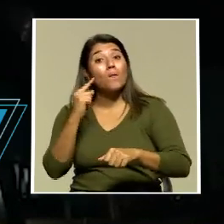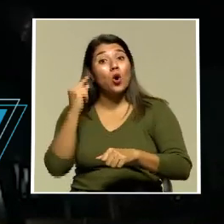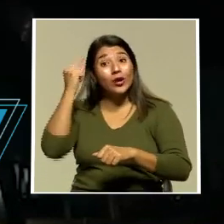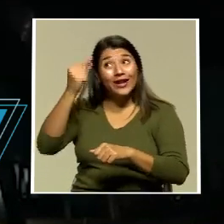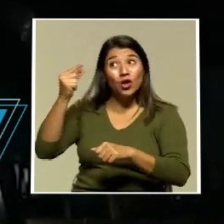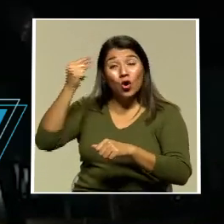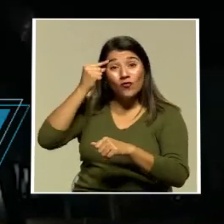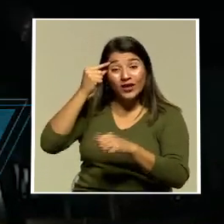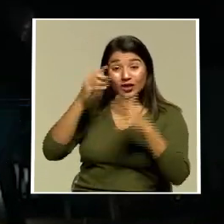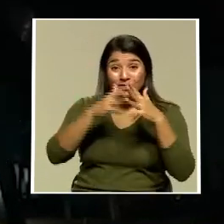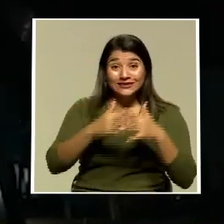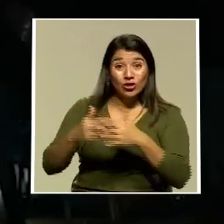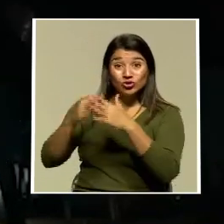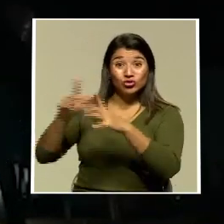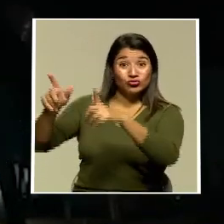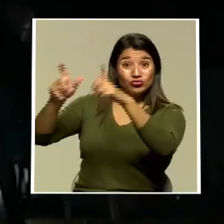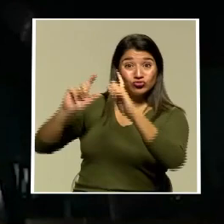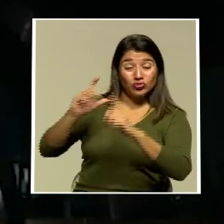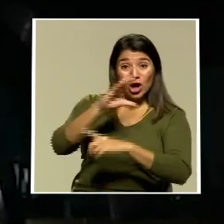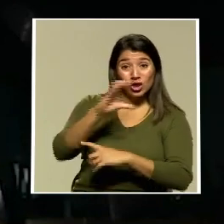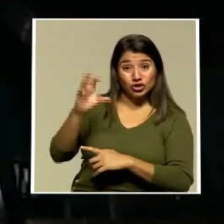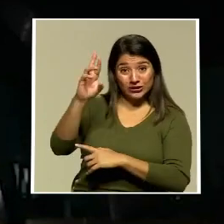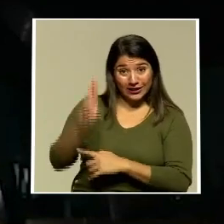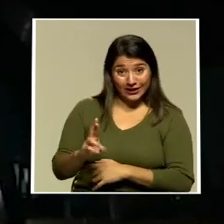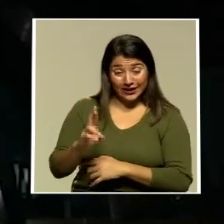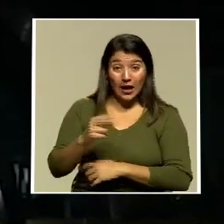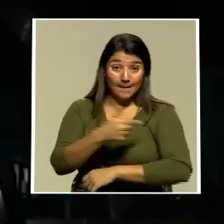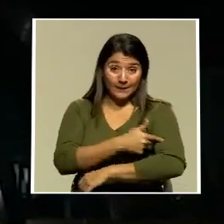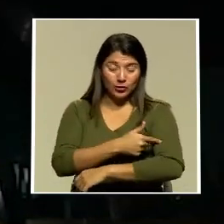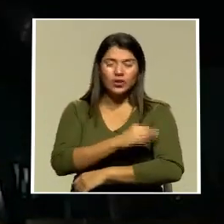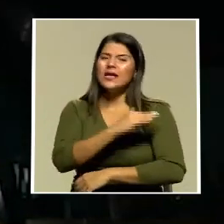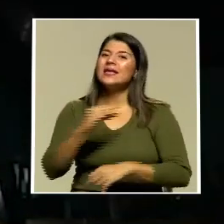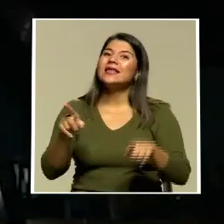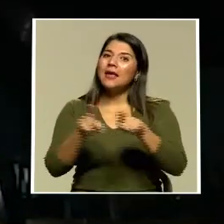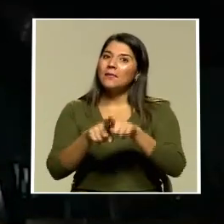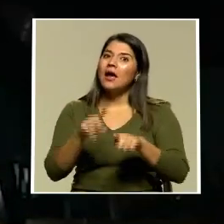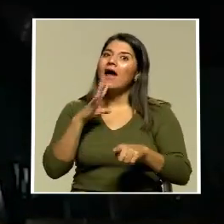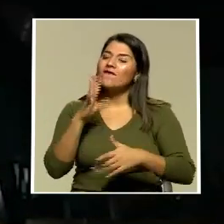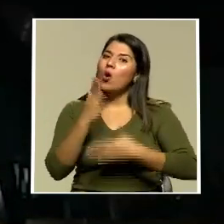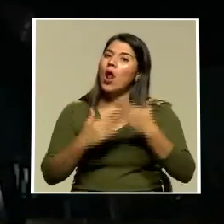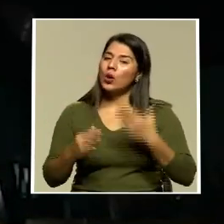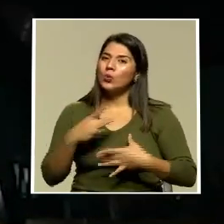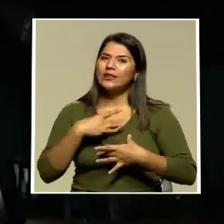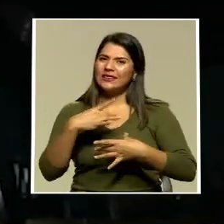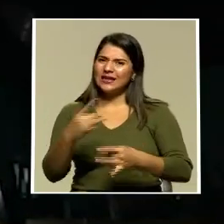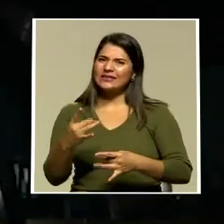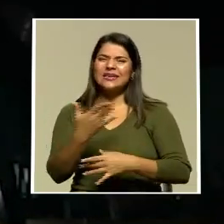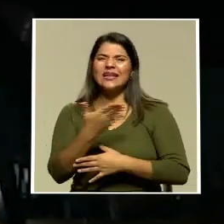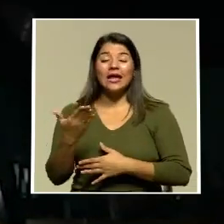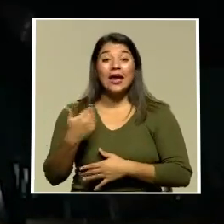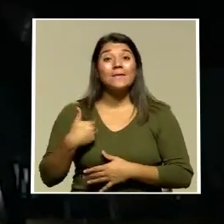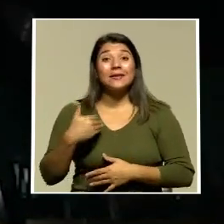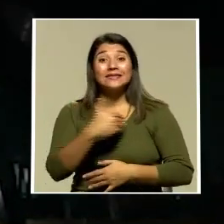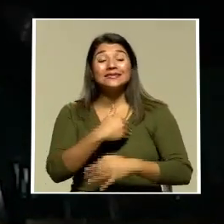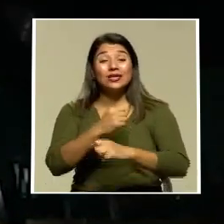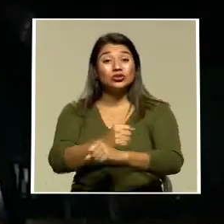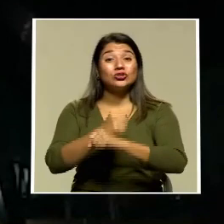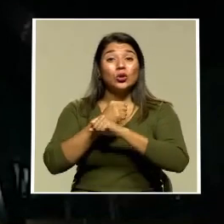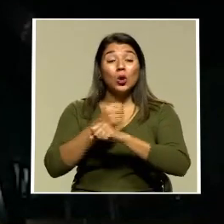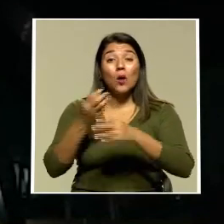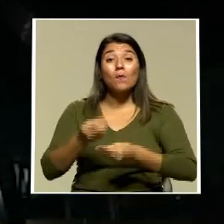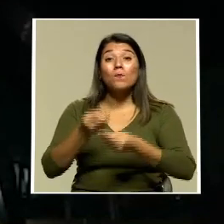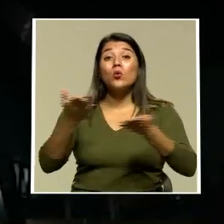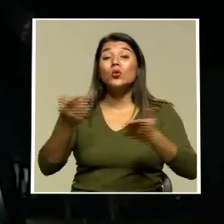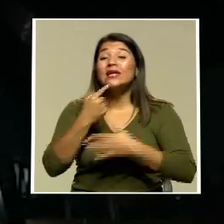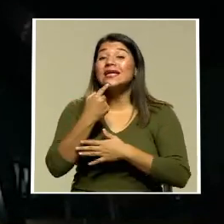Estados Unidos al de Costa Rica. También se habló de un dato interesante, el dato del Ministerio de Seguridad Pública, el